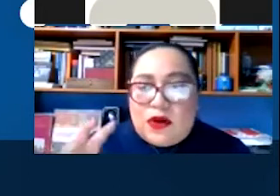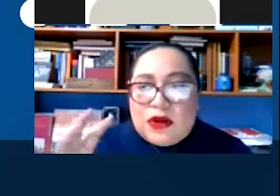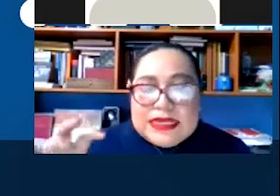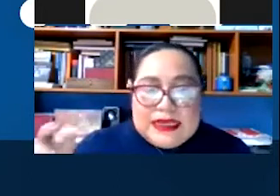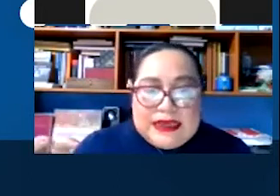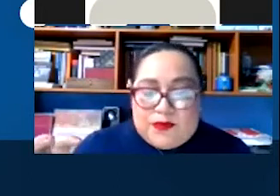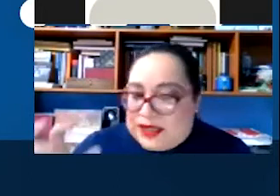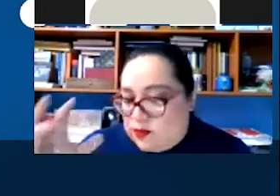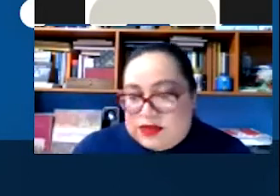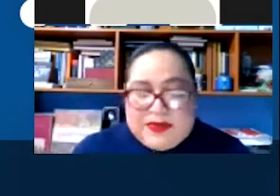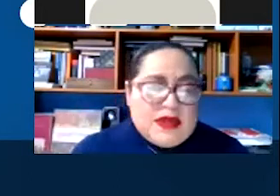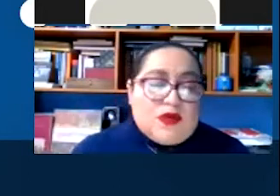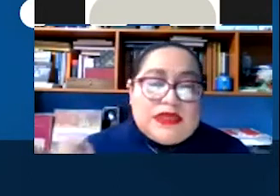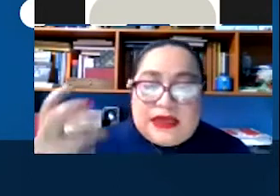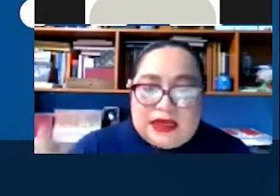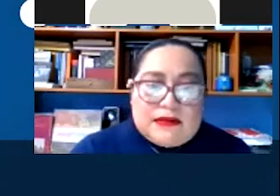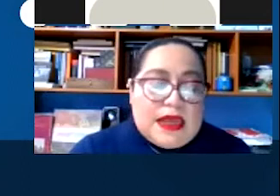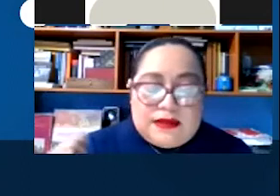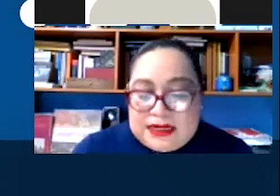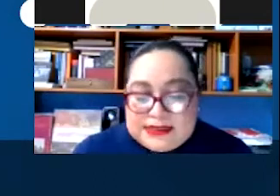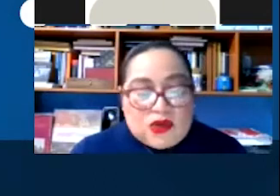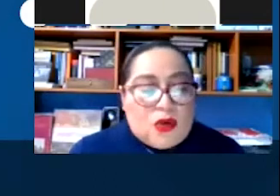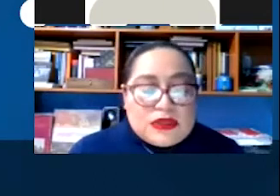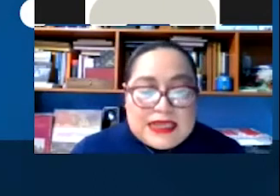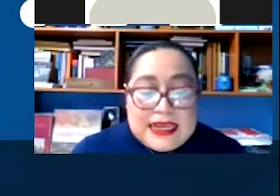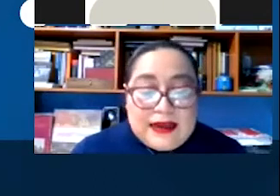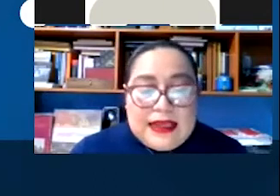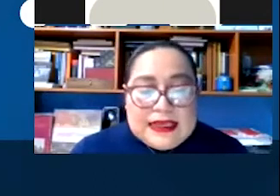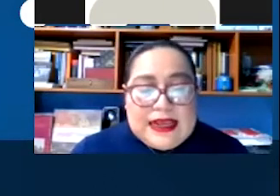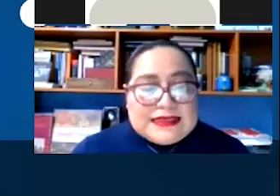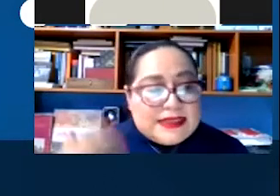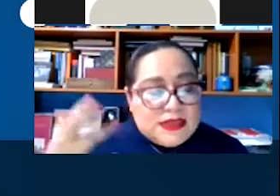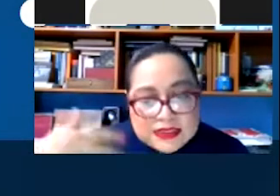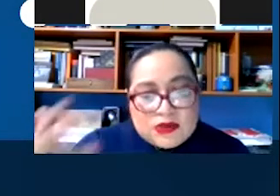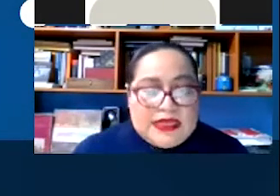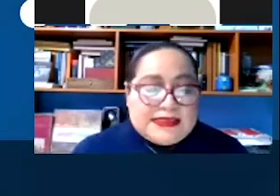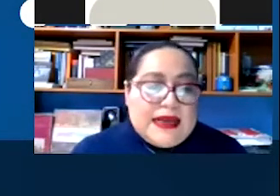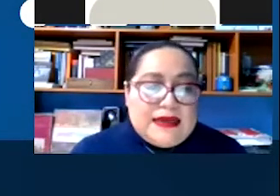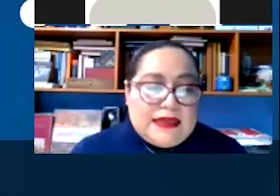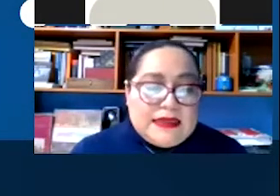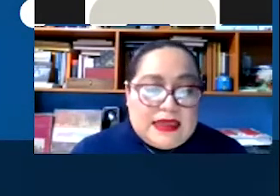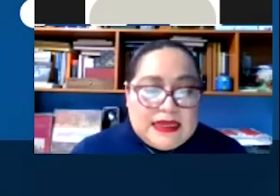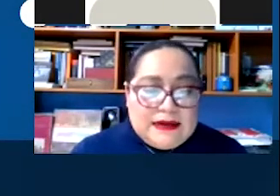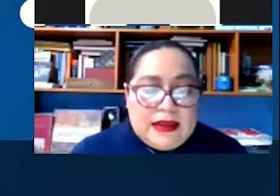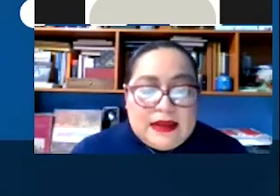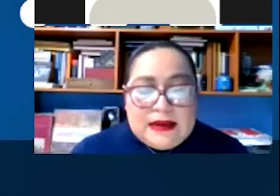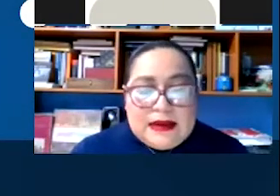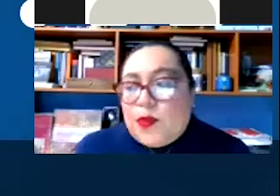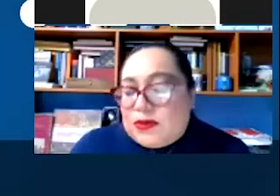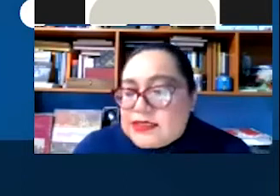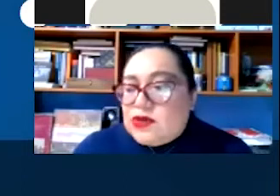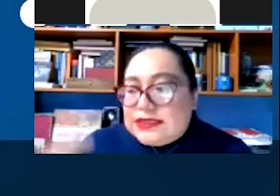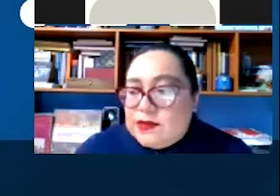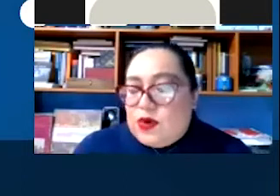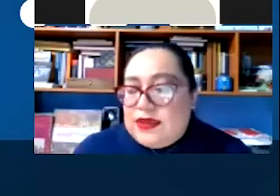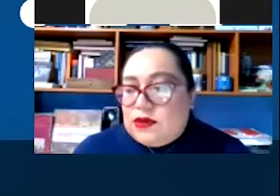cuando, por ejemplo, pensemos si están realizando un taller, que las acciones que ustedes hagan en ese taller, la